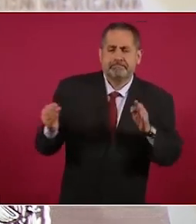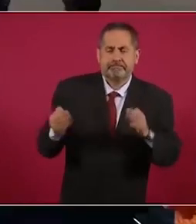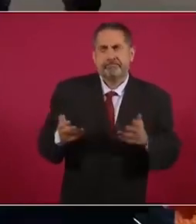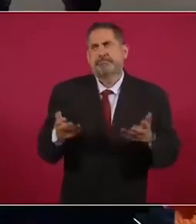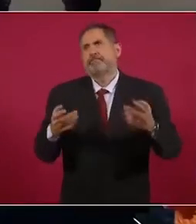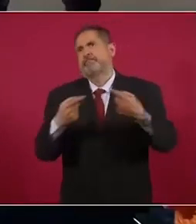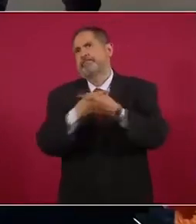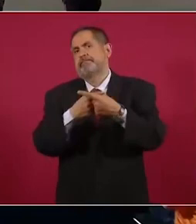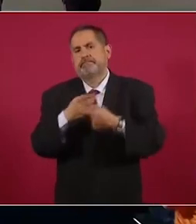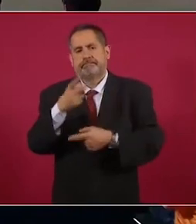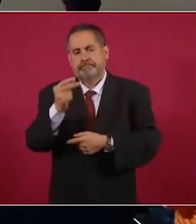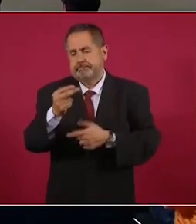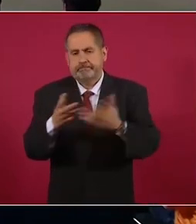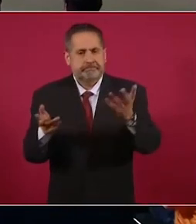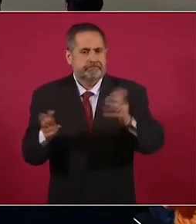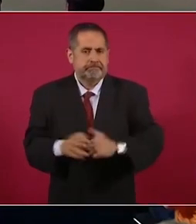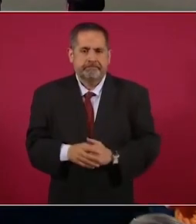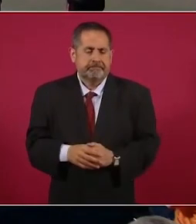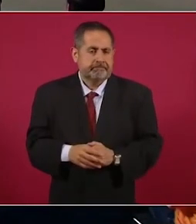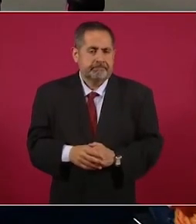Y no, porque pues